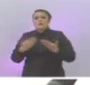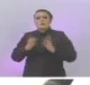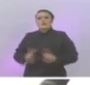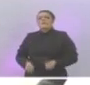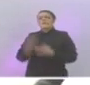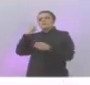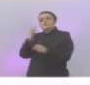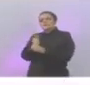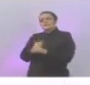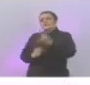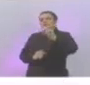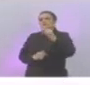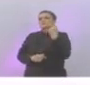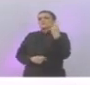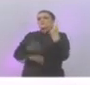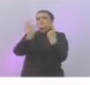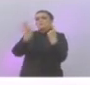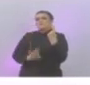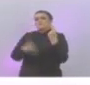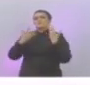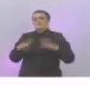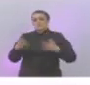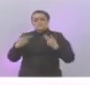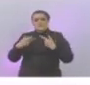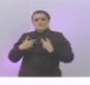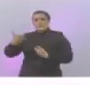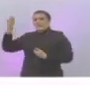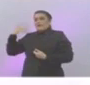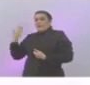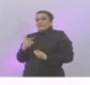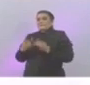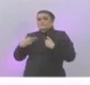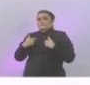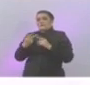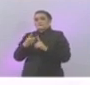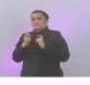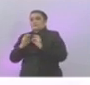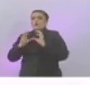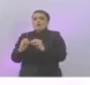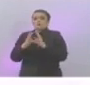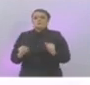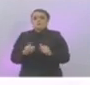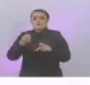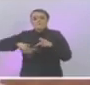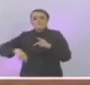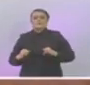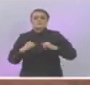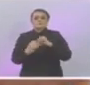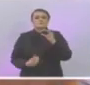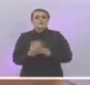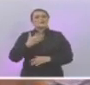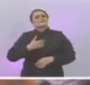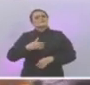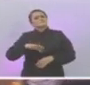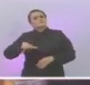localizado al 81% de las personas reportadas como desaparecidas desde su creación. Por